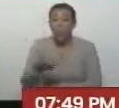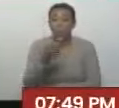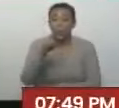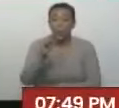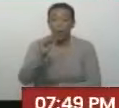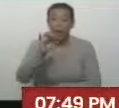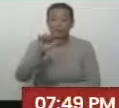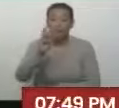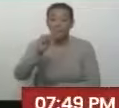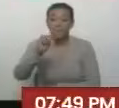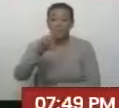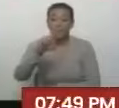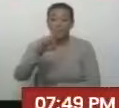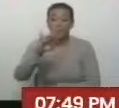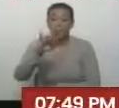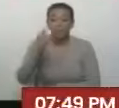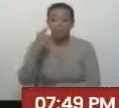Guayamuri.